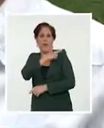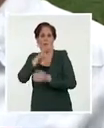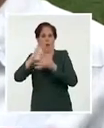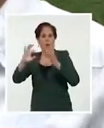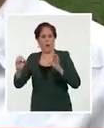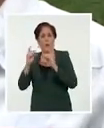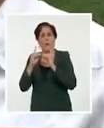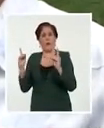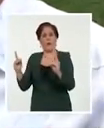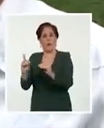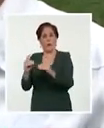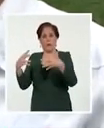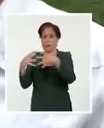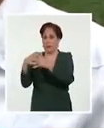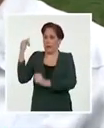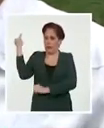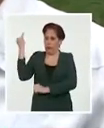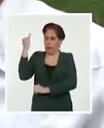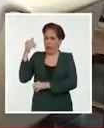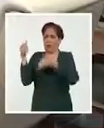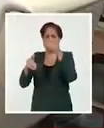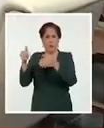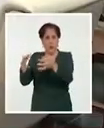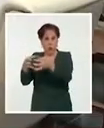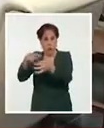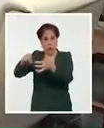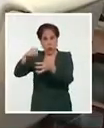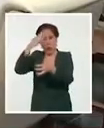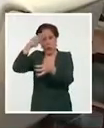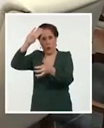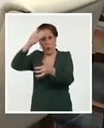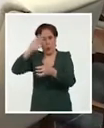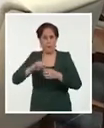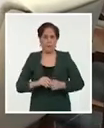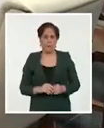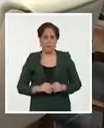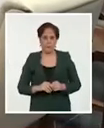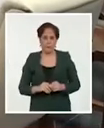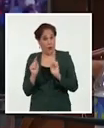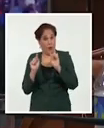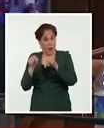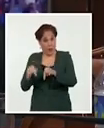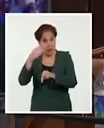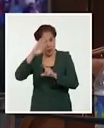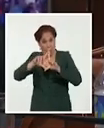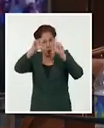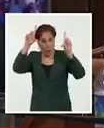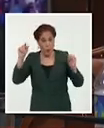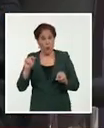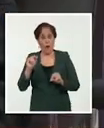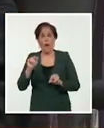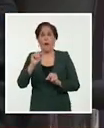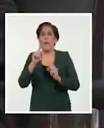el Departamento Internacional. Por supuesto que tuvimos el honor de ser recibidos por Díaz-Canel. Entonces hicimos